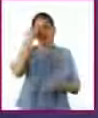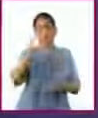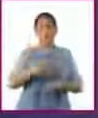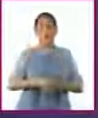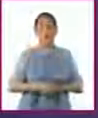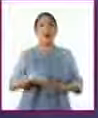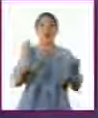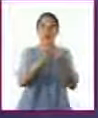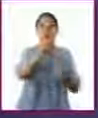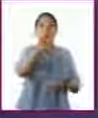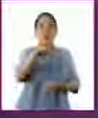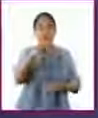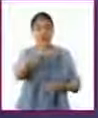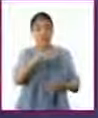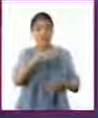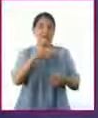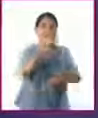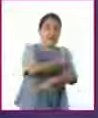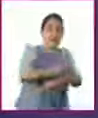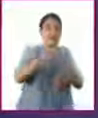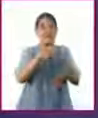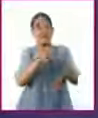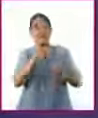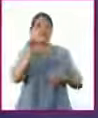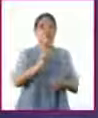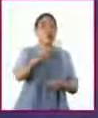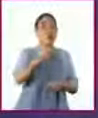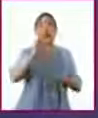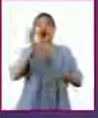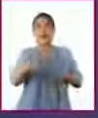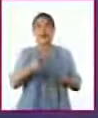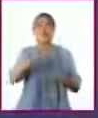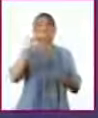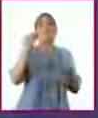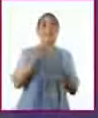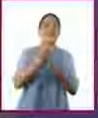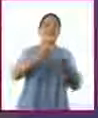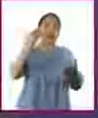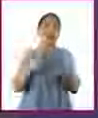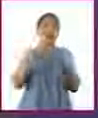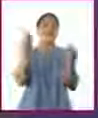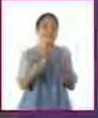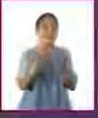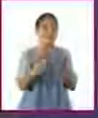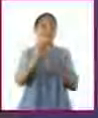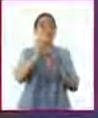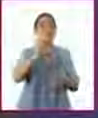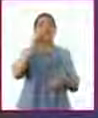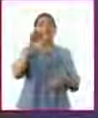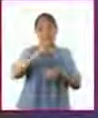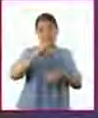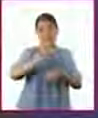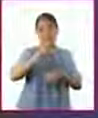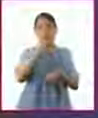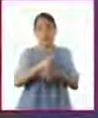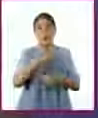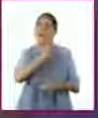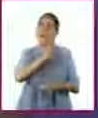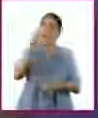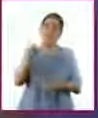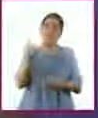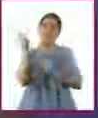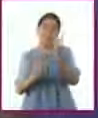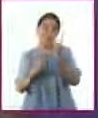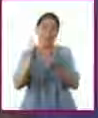tienen un familiar, hermana o hermano que ya cursó segundo grado de secundaria, le pueden pedir prestado su libro para